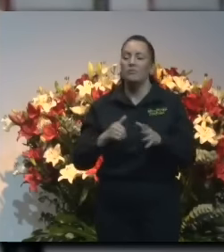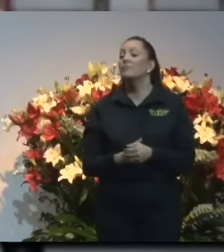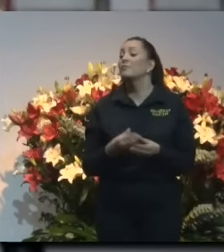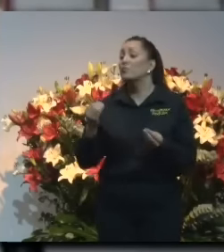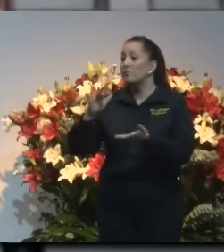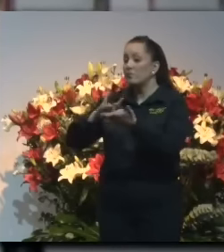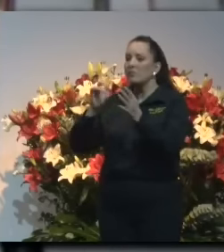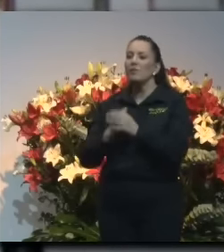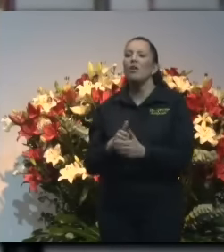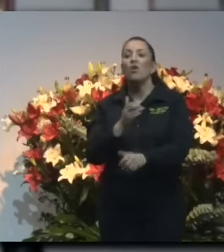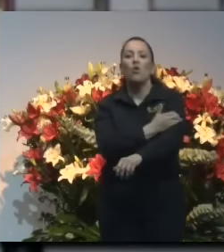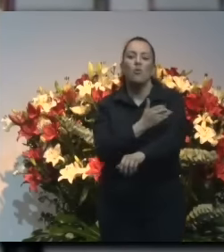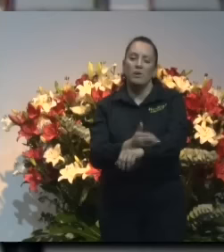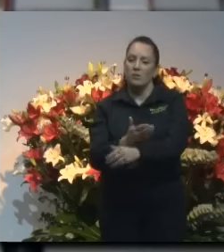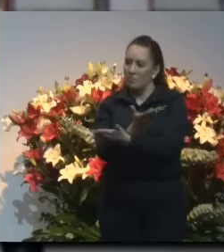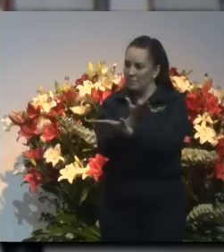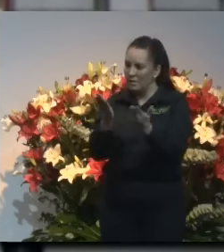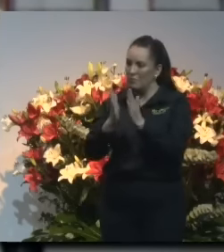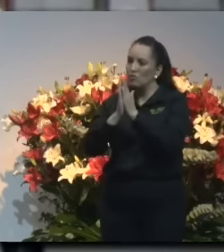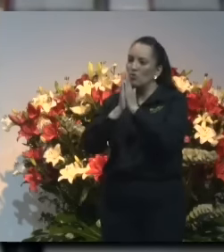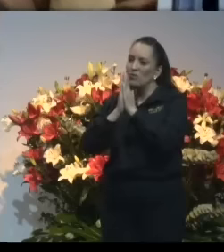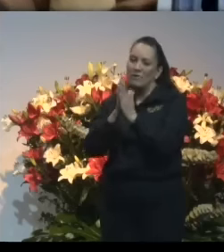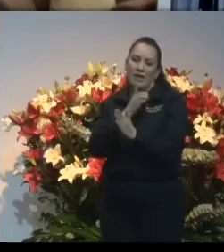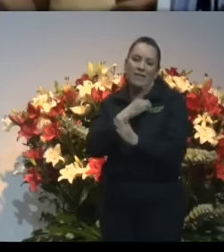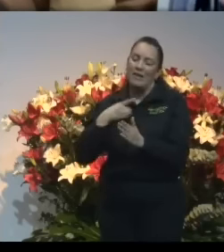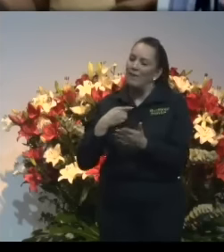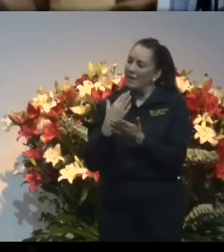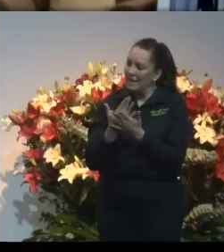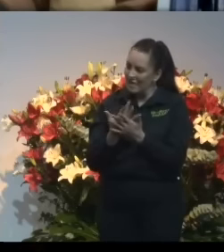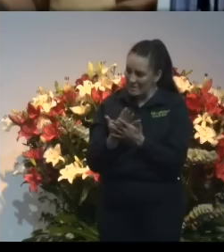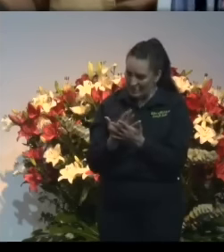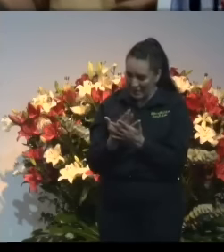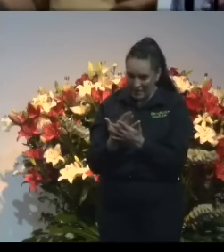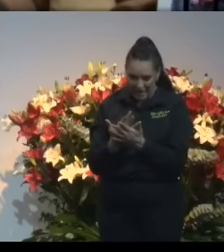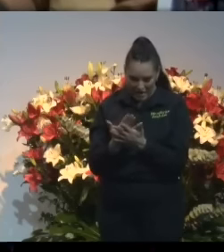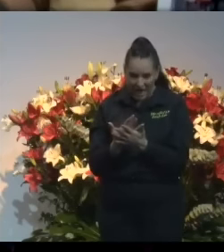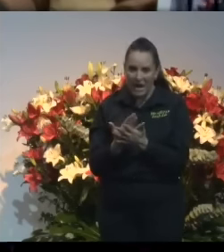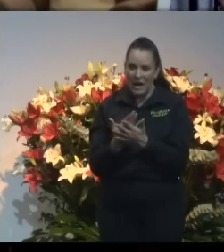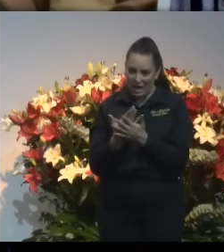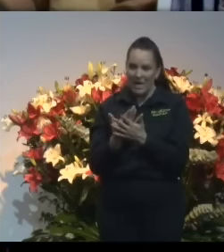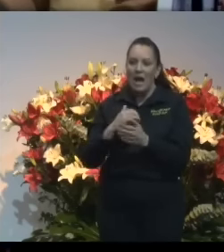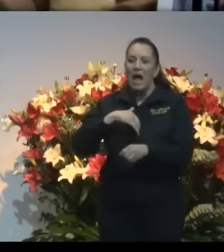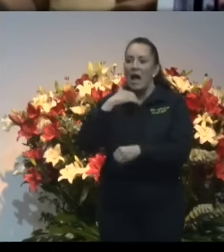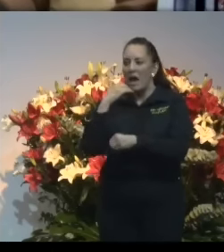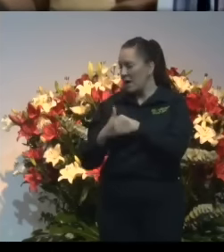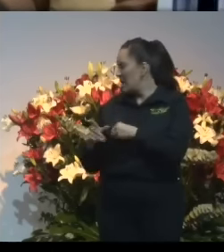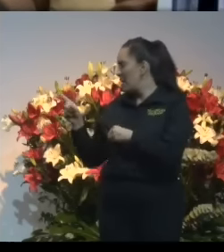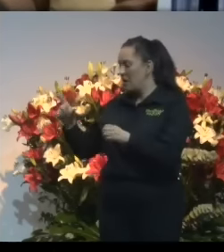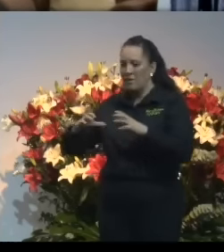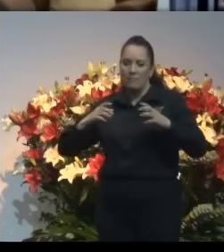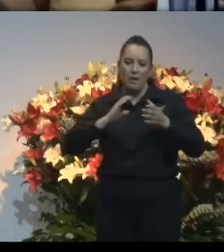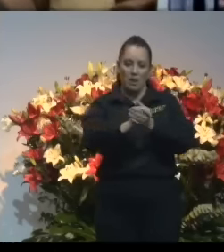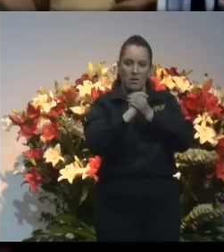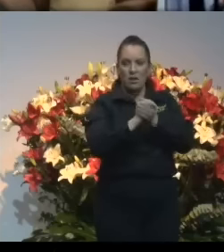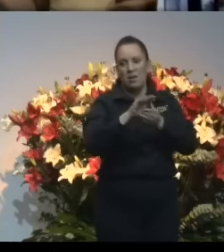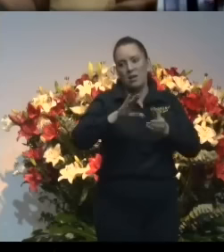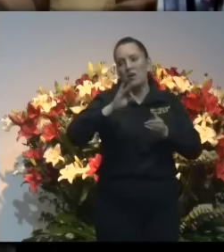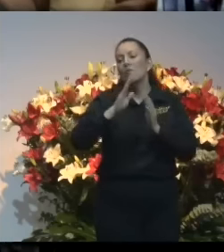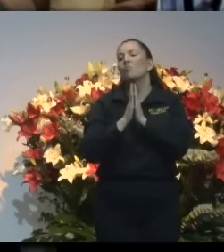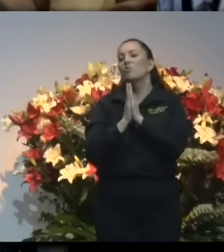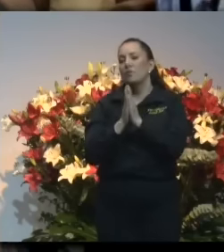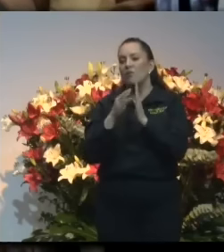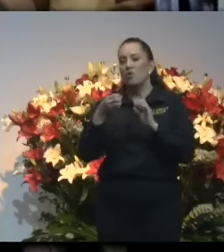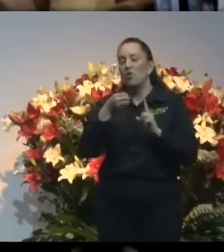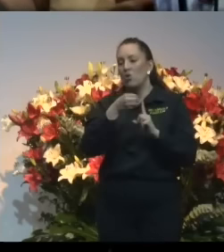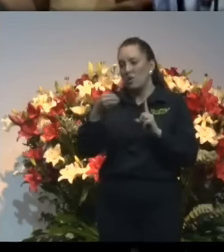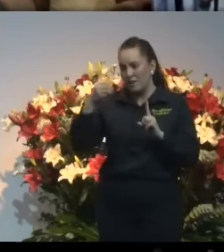Compañeros, les pedimos por favor esperarse a que termine la ronda de la tómbola y hacerlo de manera ordenada para dar